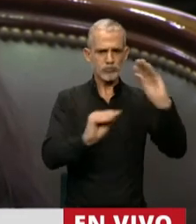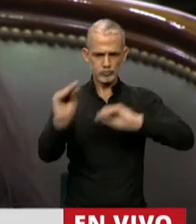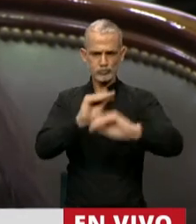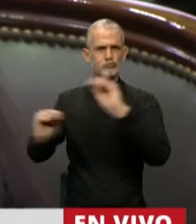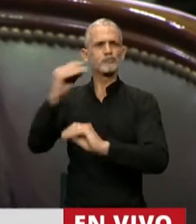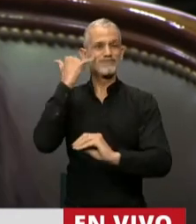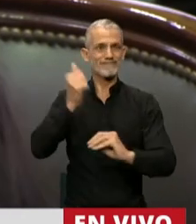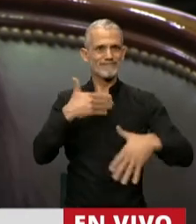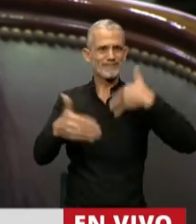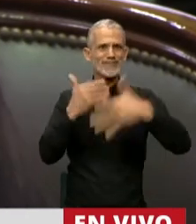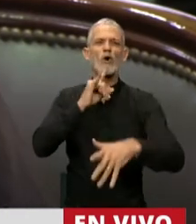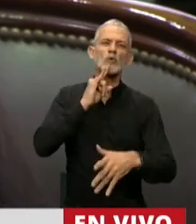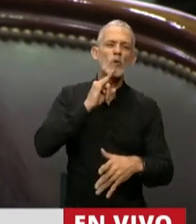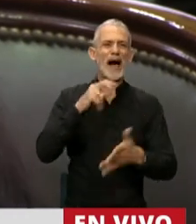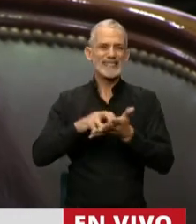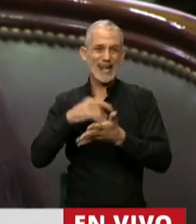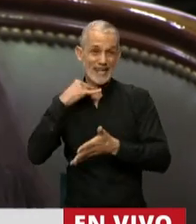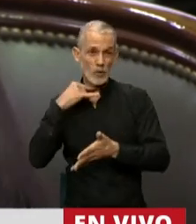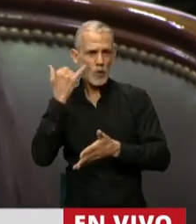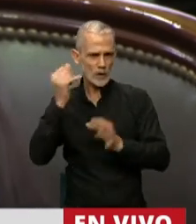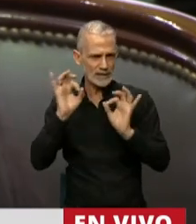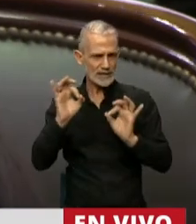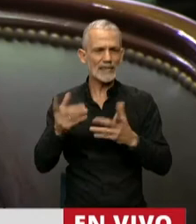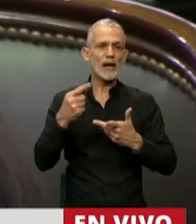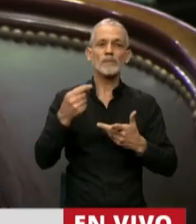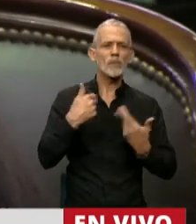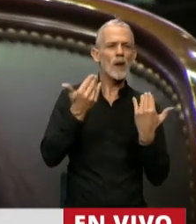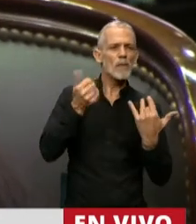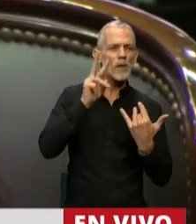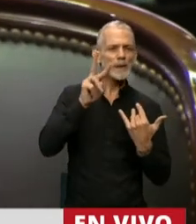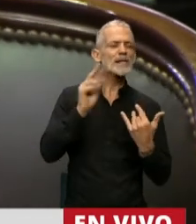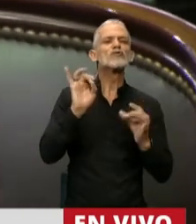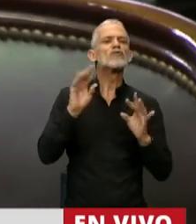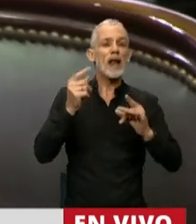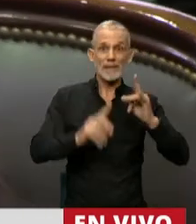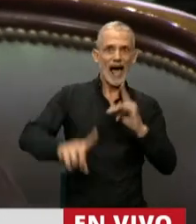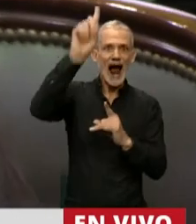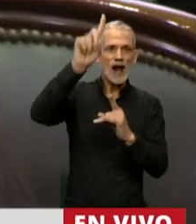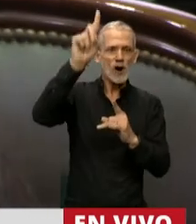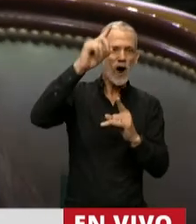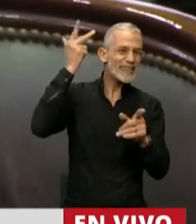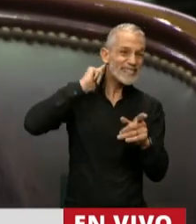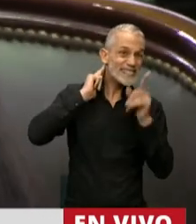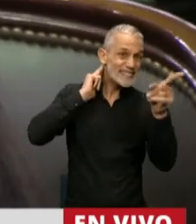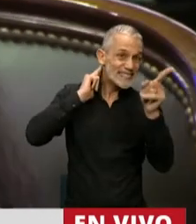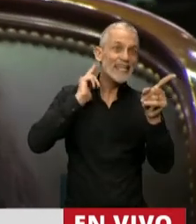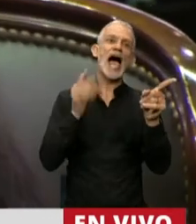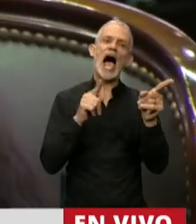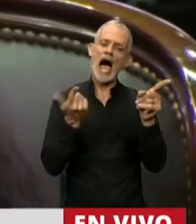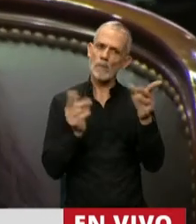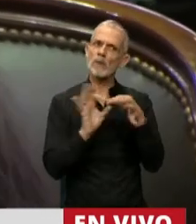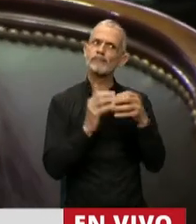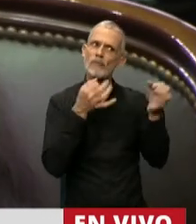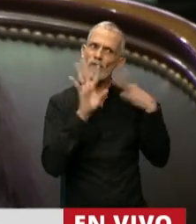que ya está desarrollada en Tucumán, en Salta y en Jujuy, y poder mirar no solamente al norte chileno como uno de